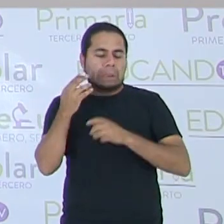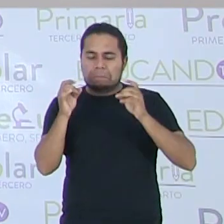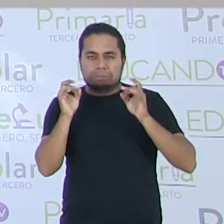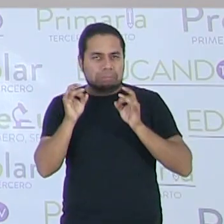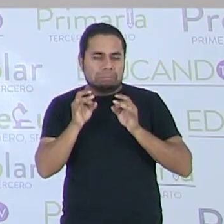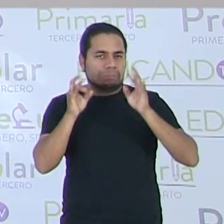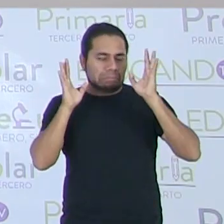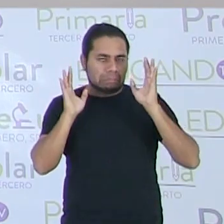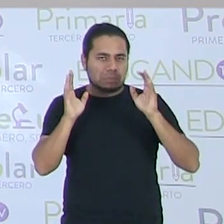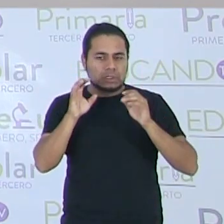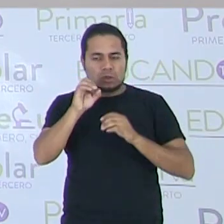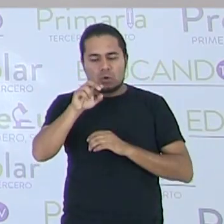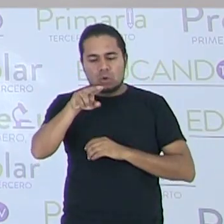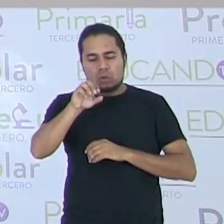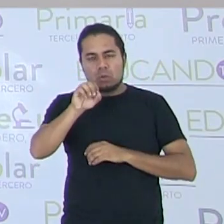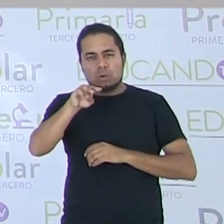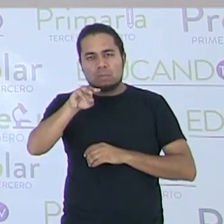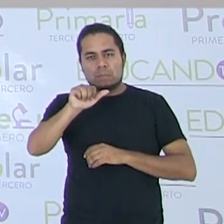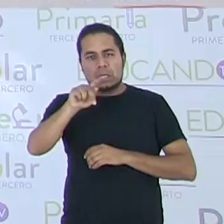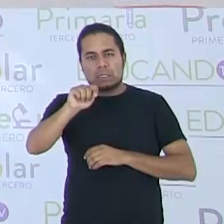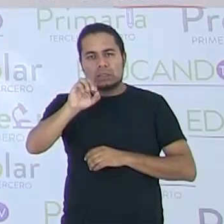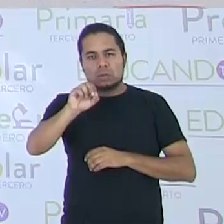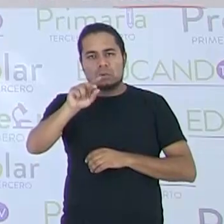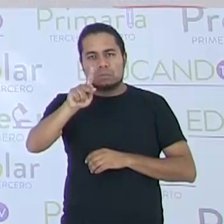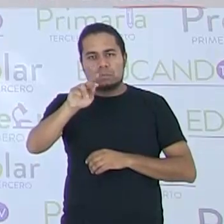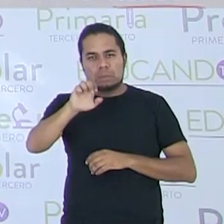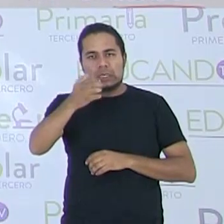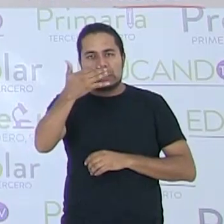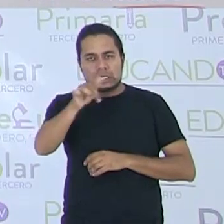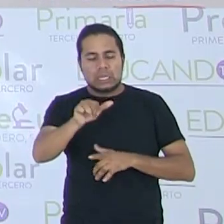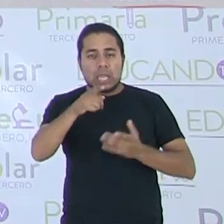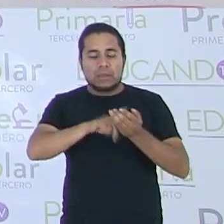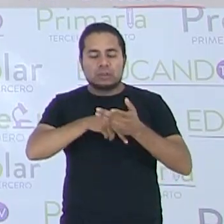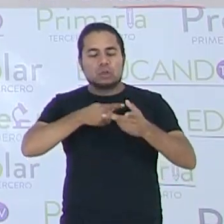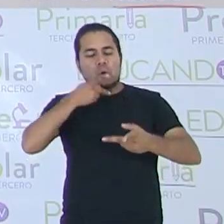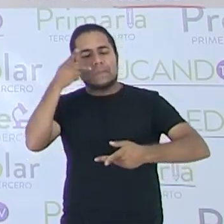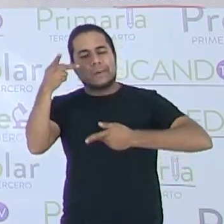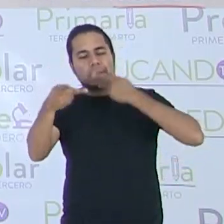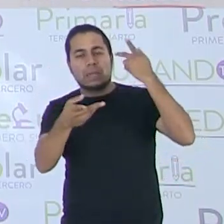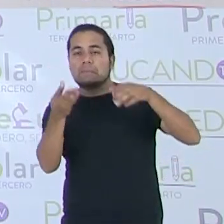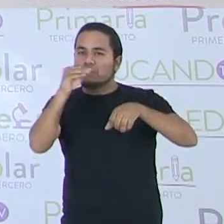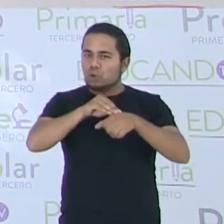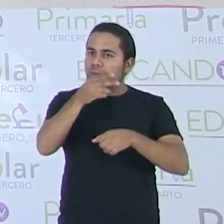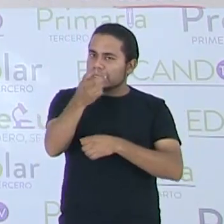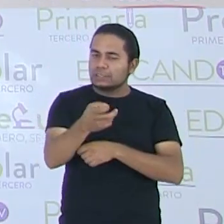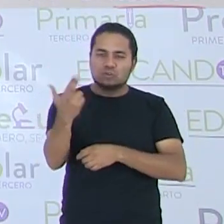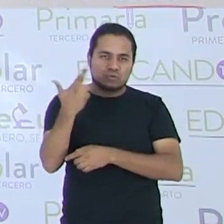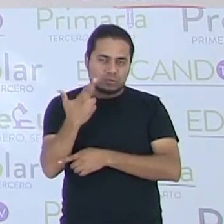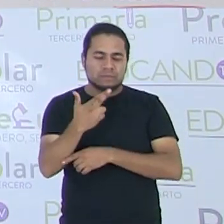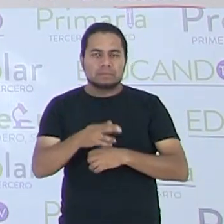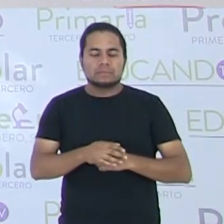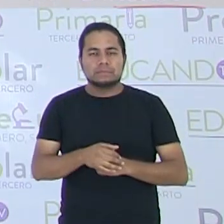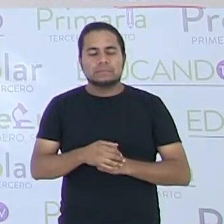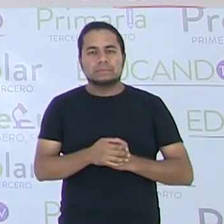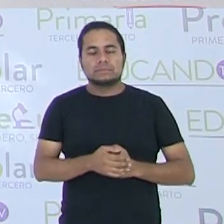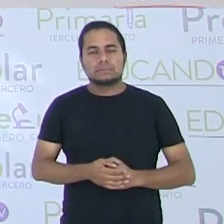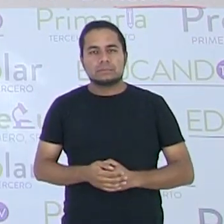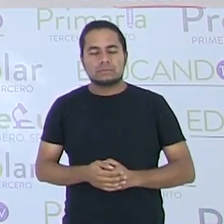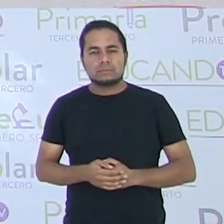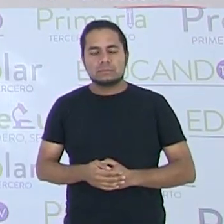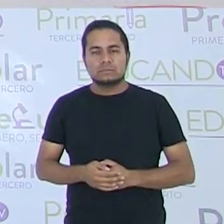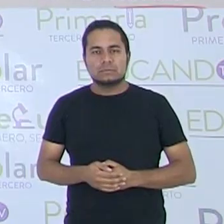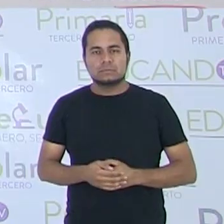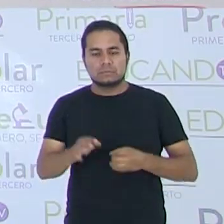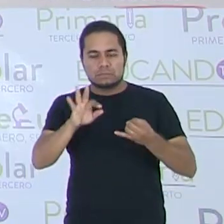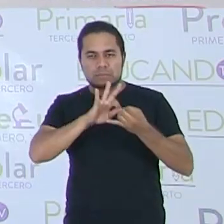determinada onomatopeya. Entonces, hay poemas que incluyen la onomatopeya. Y por último, voy a hablarles de